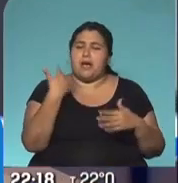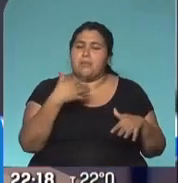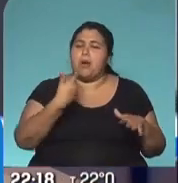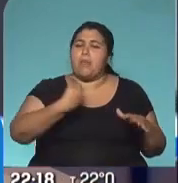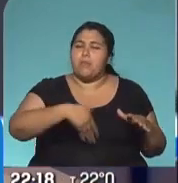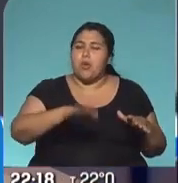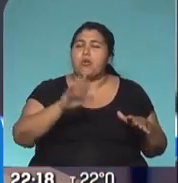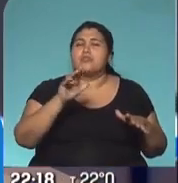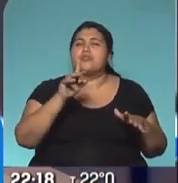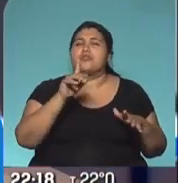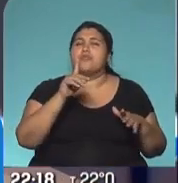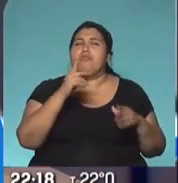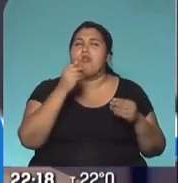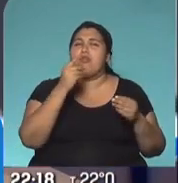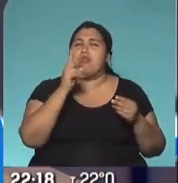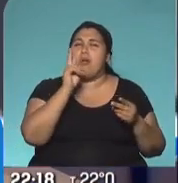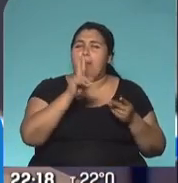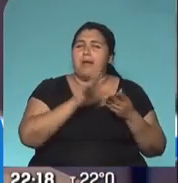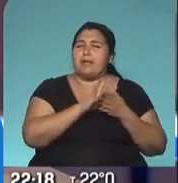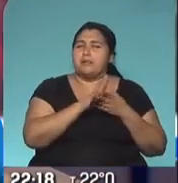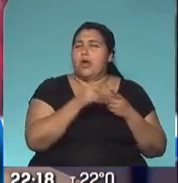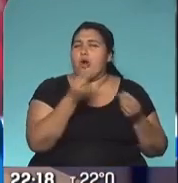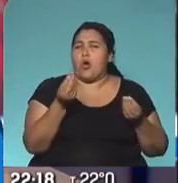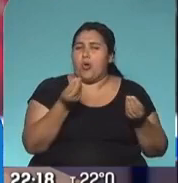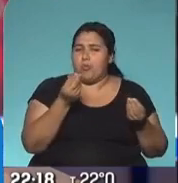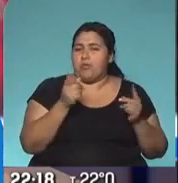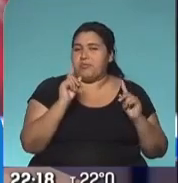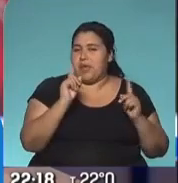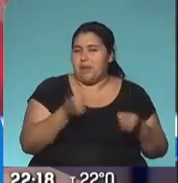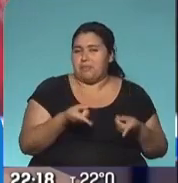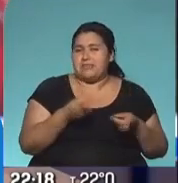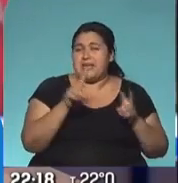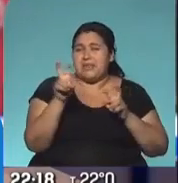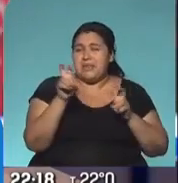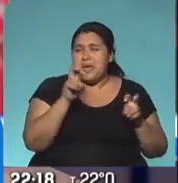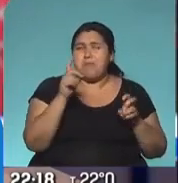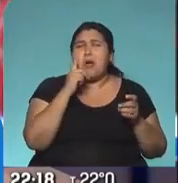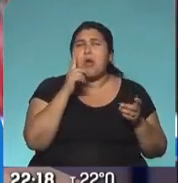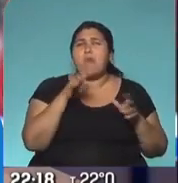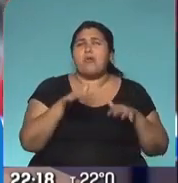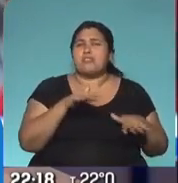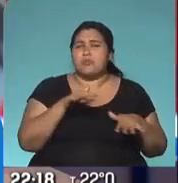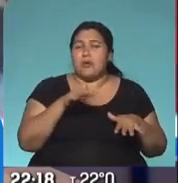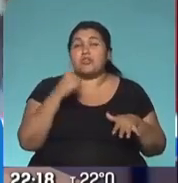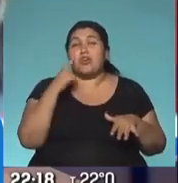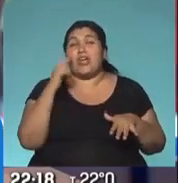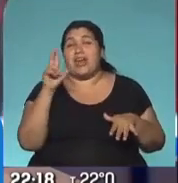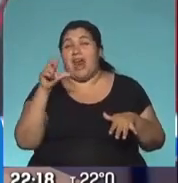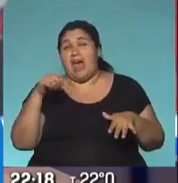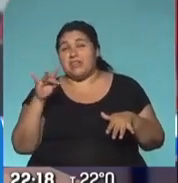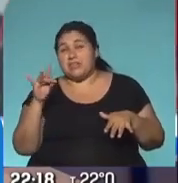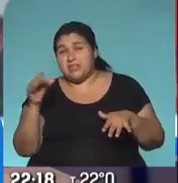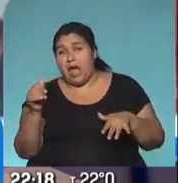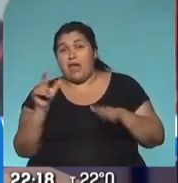próximo plebiscito por un lado y, por supuesto, esa frontera, la frontera entre Irlanda